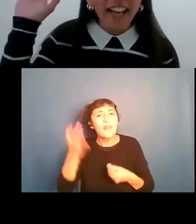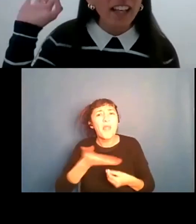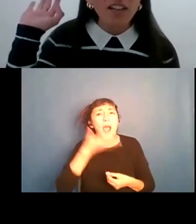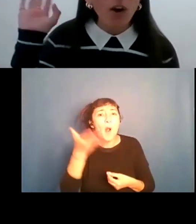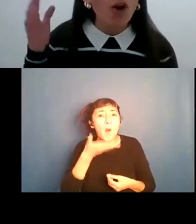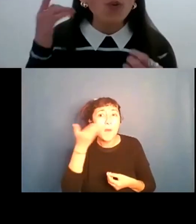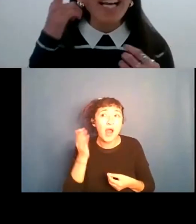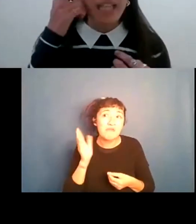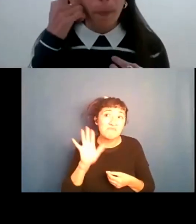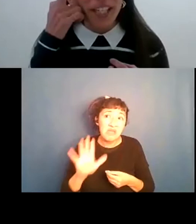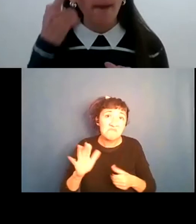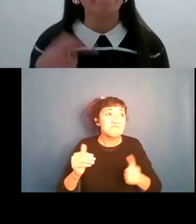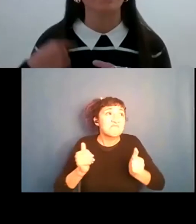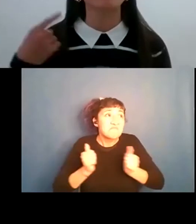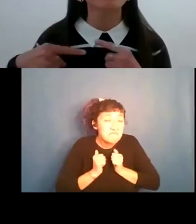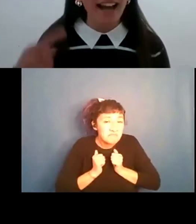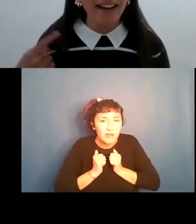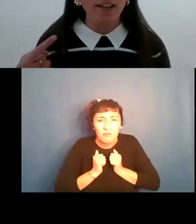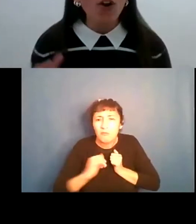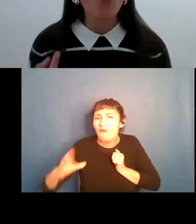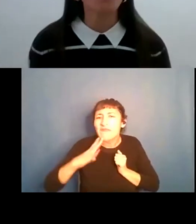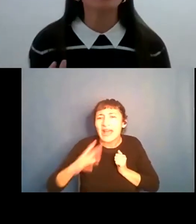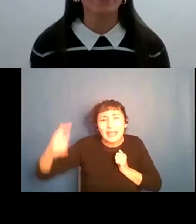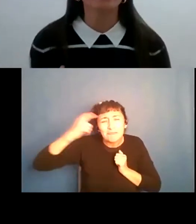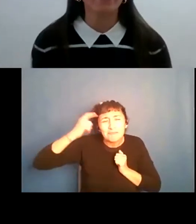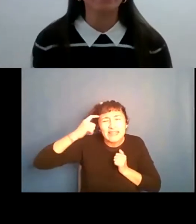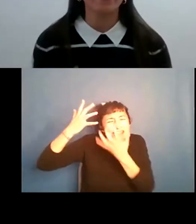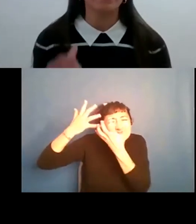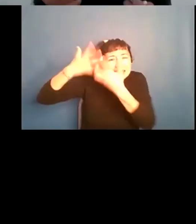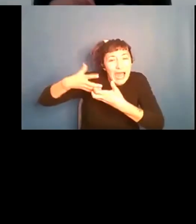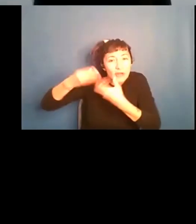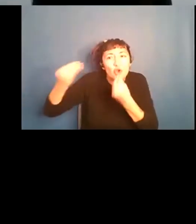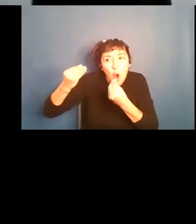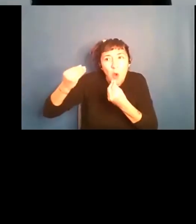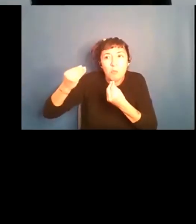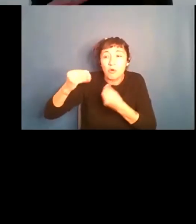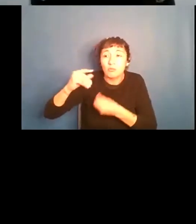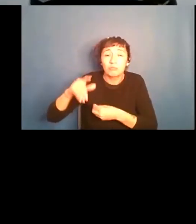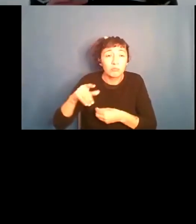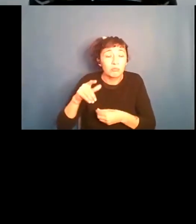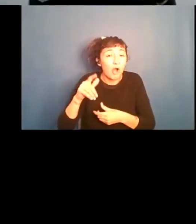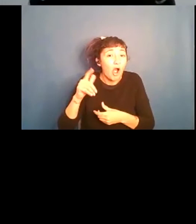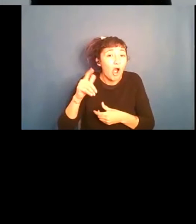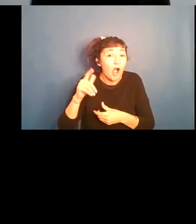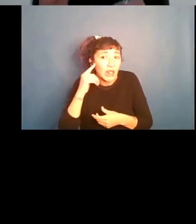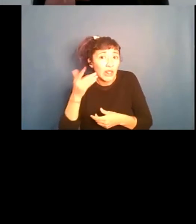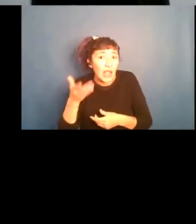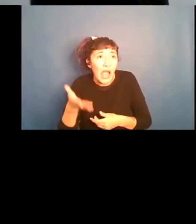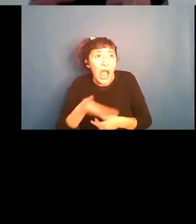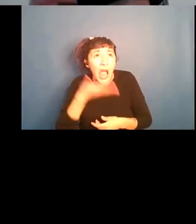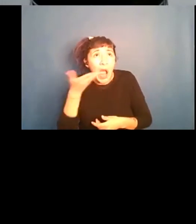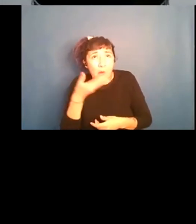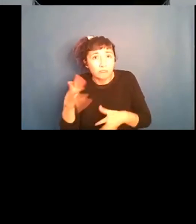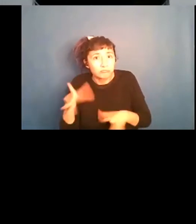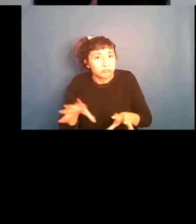quedan ahí o nunca se lo ponen a pensar cómo es que adquieren el habla. El habla lo adquieren gracias a que escuchan